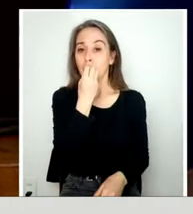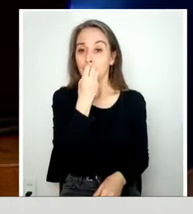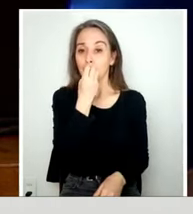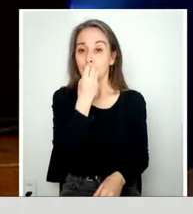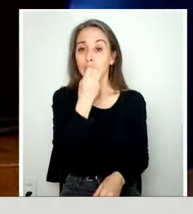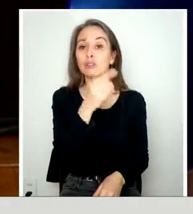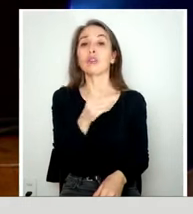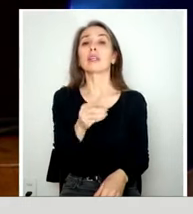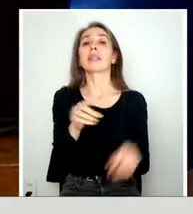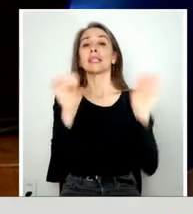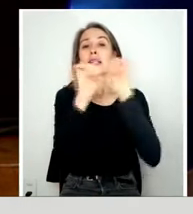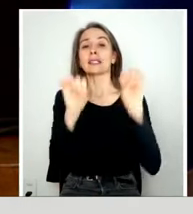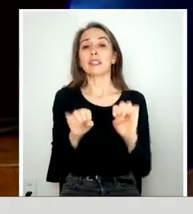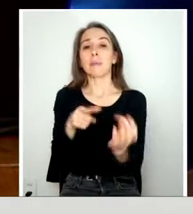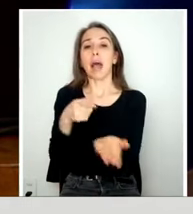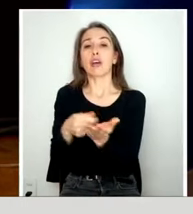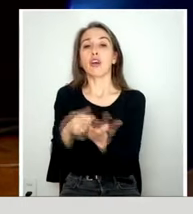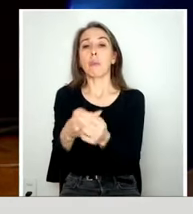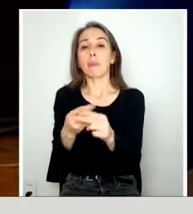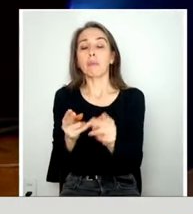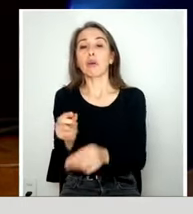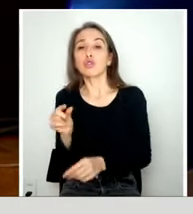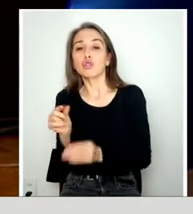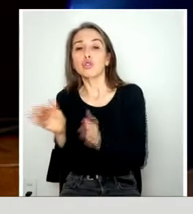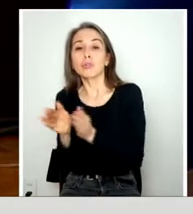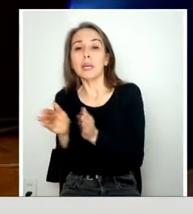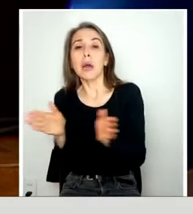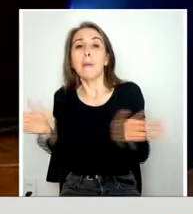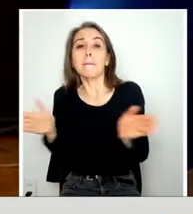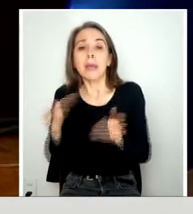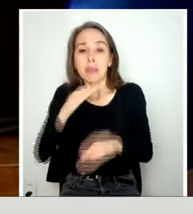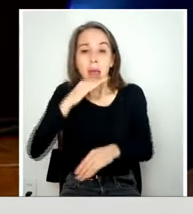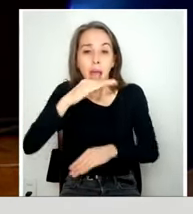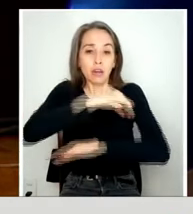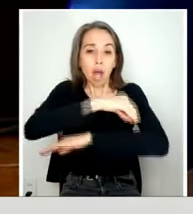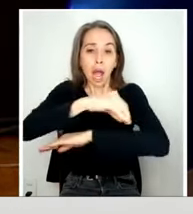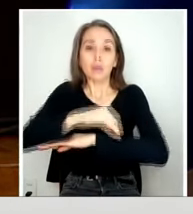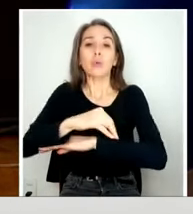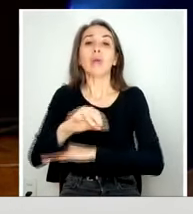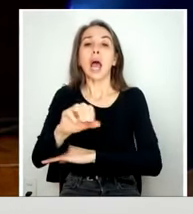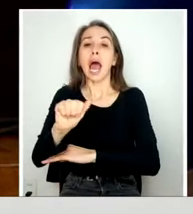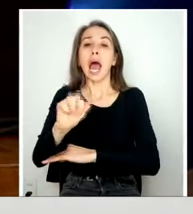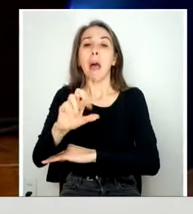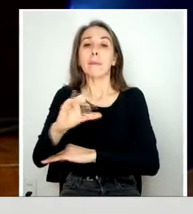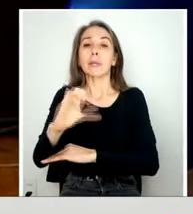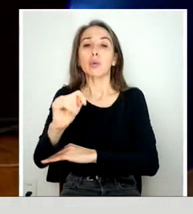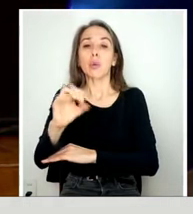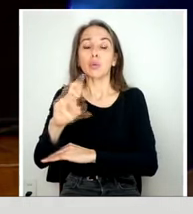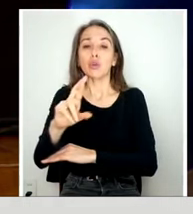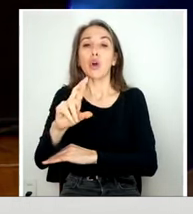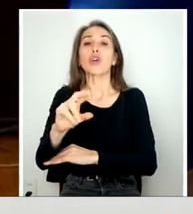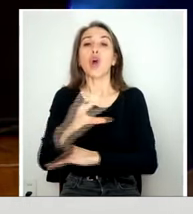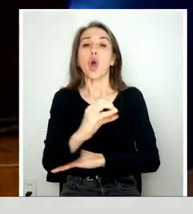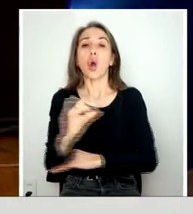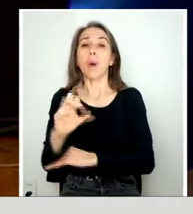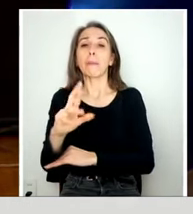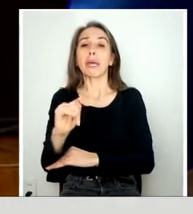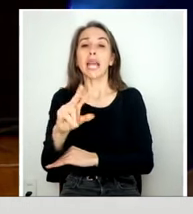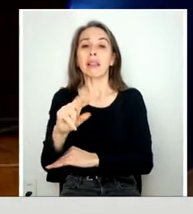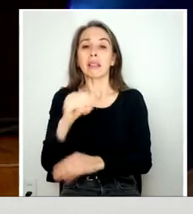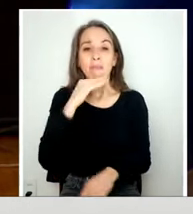públicas a Pequeños y medianos agricultores y apicultores cooperativas agrícolas y Pescadores artesanales